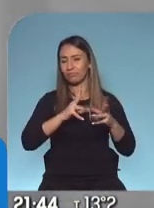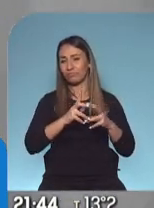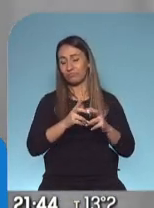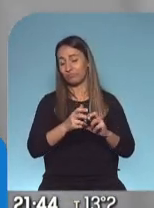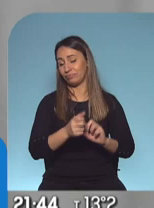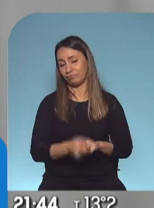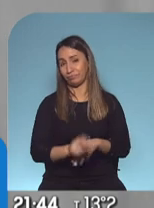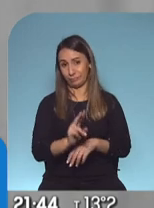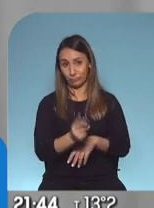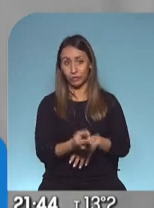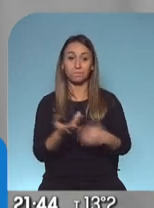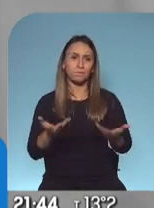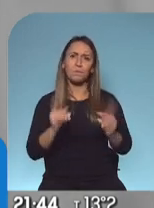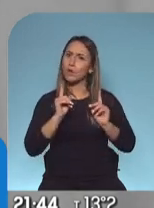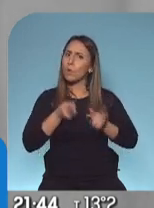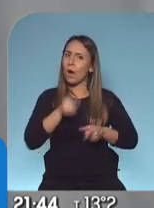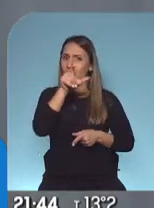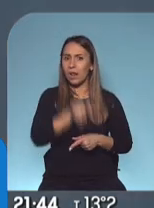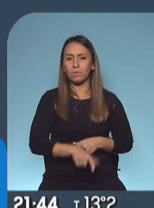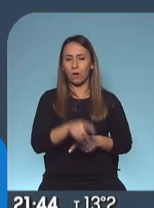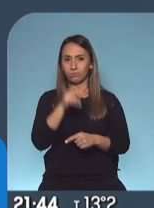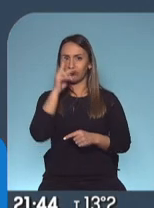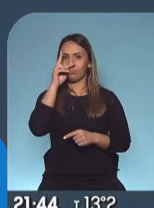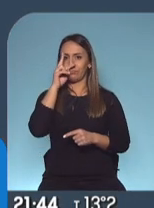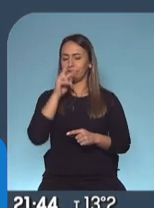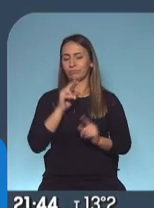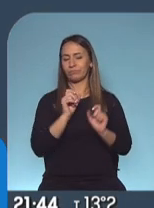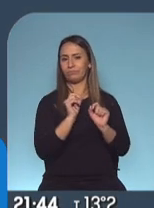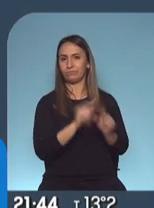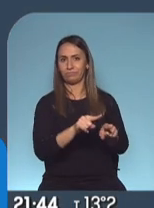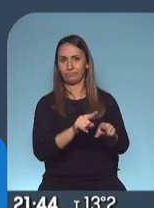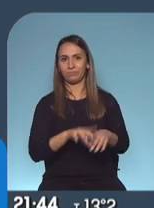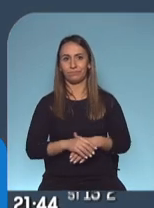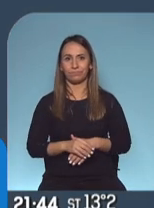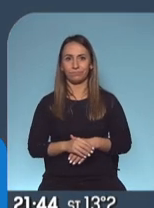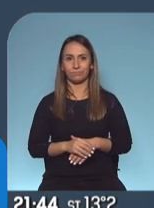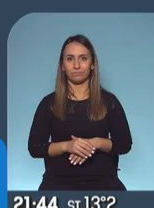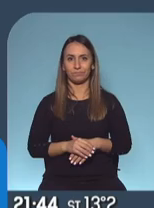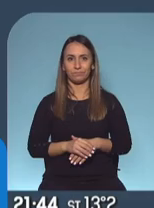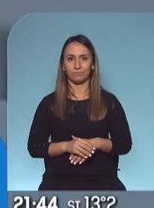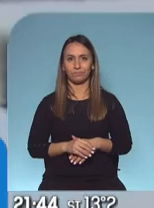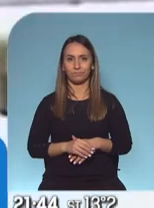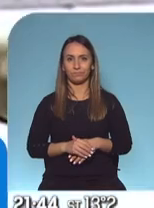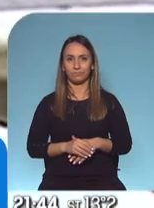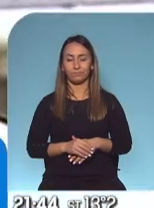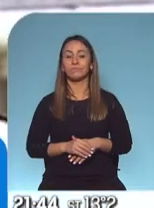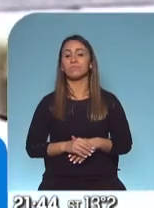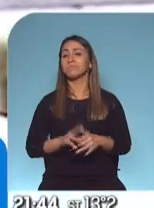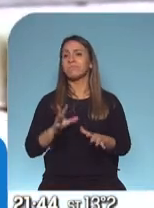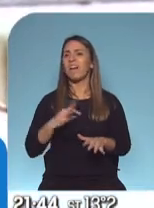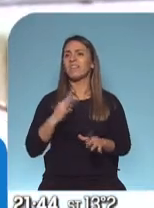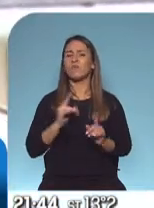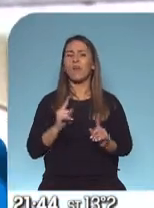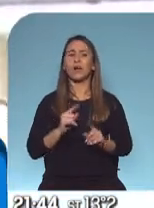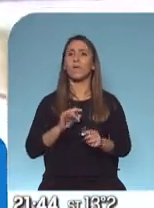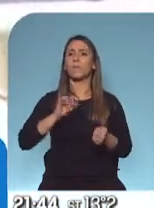destino. Aunque la elegancia siempre será su marca. La vida no termina con ganar 3,